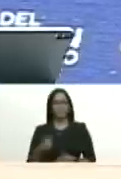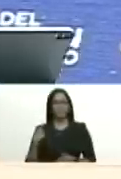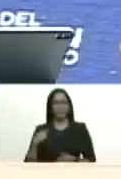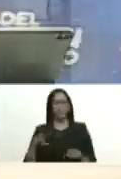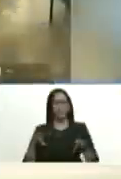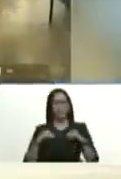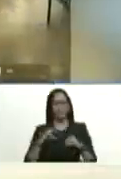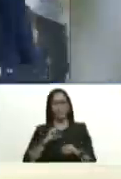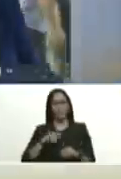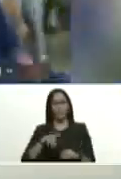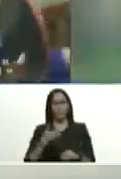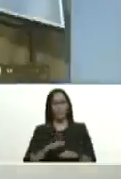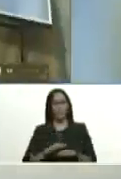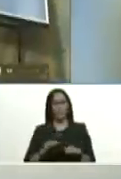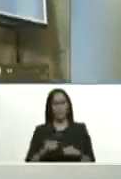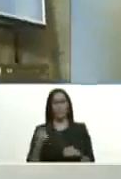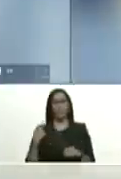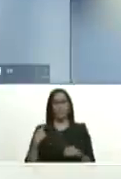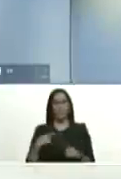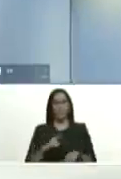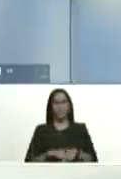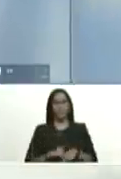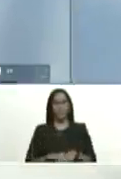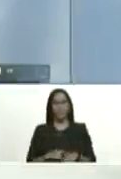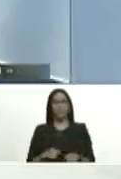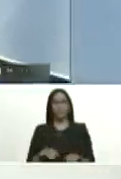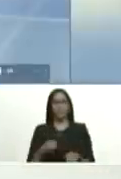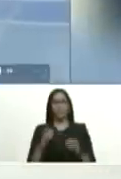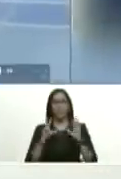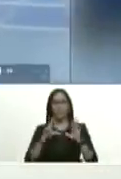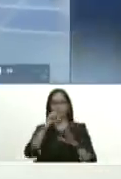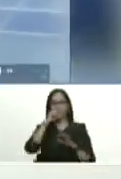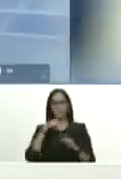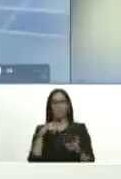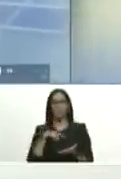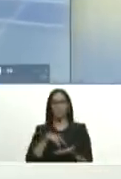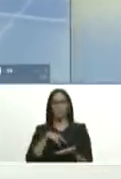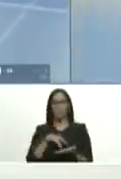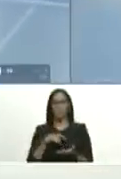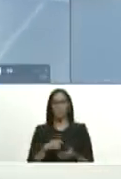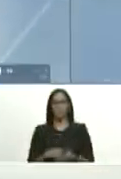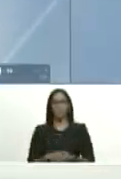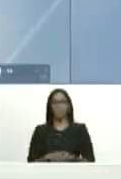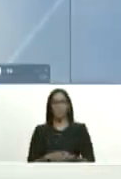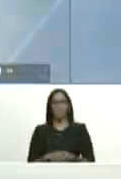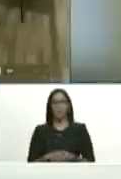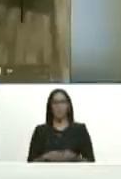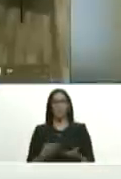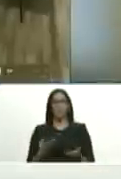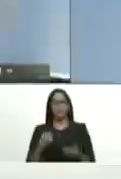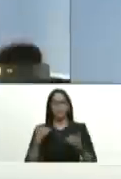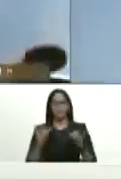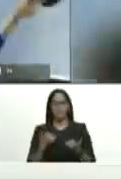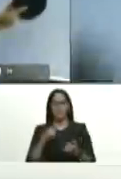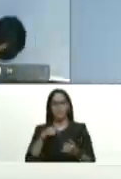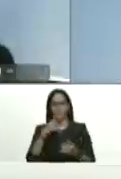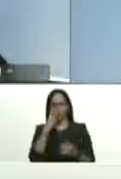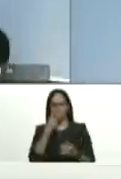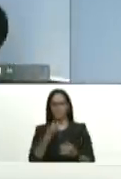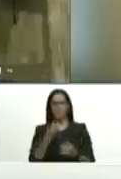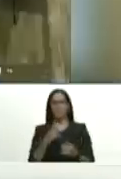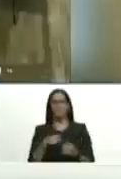lleno de mucho ánimo ayer en Carabobo, recorriendo con el gobernador Rafael